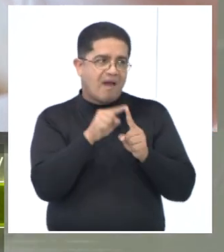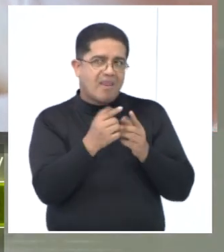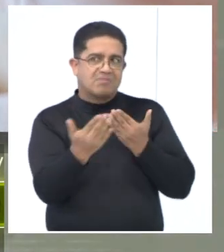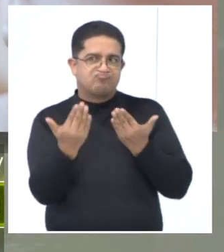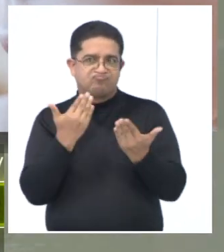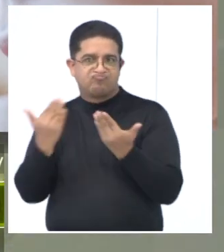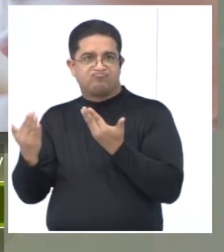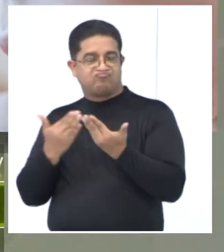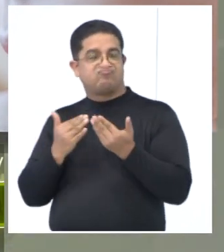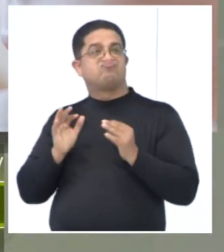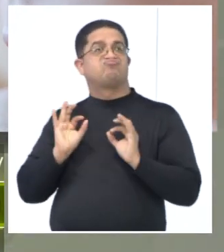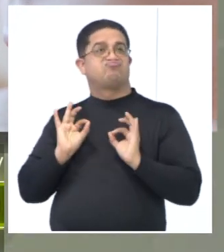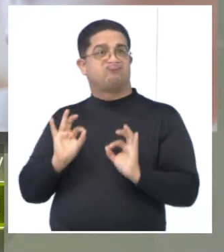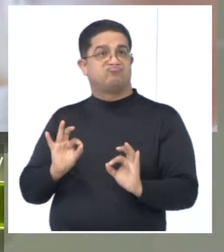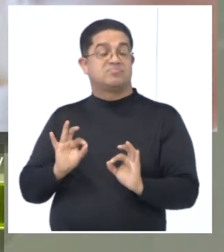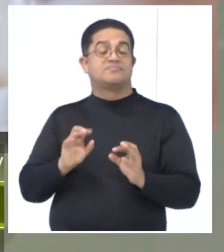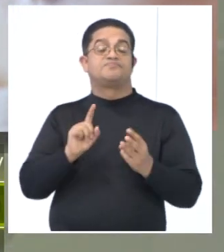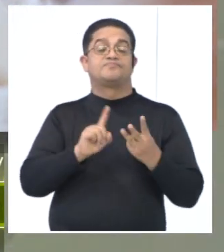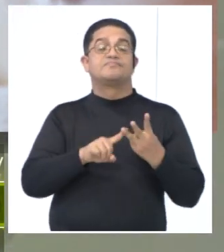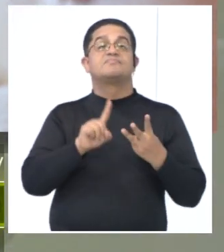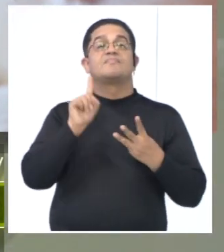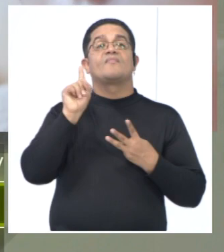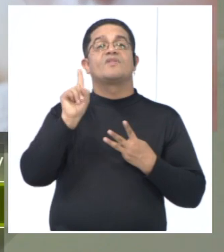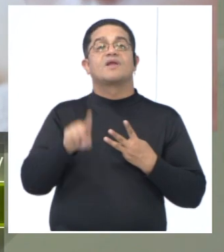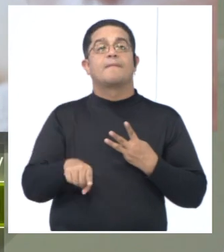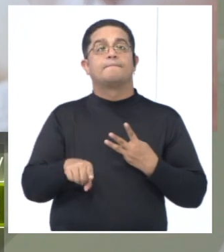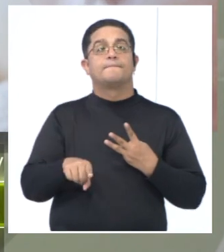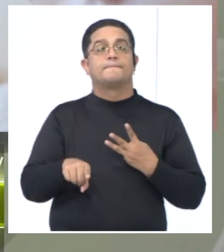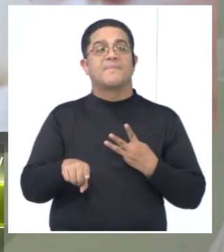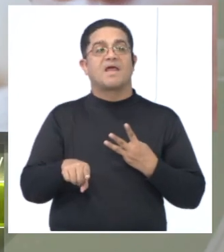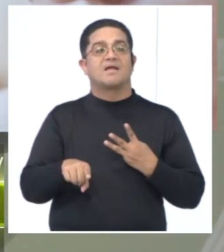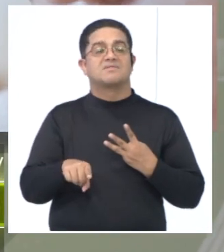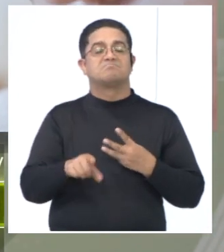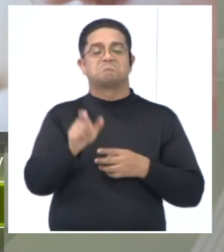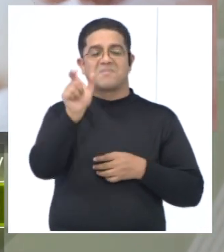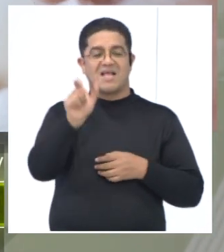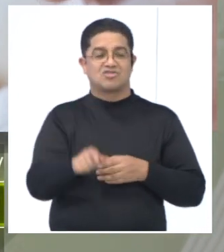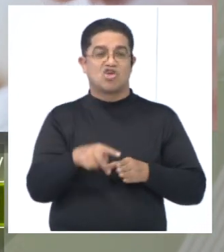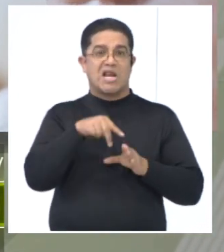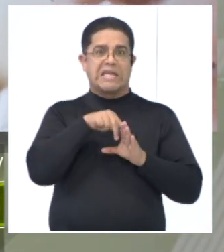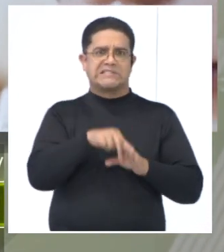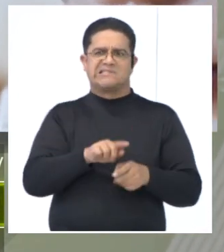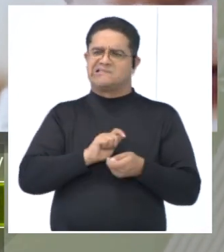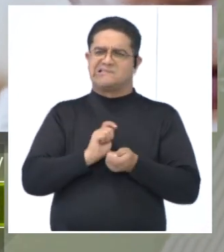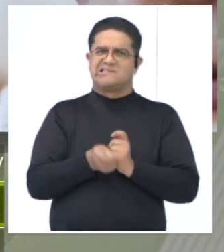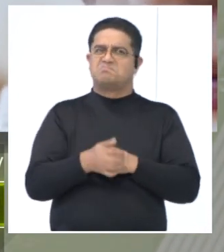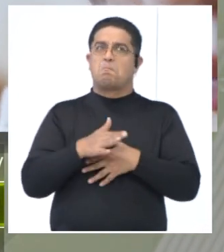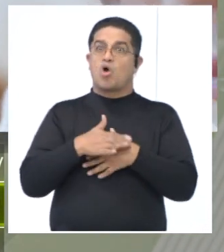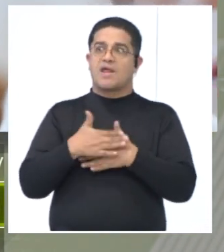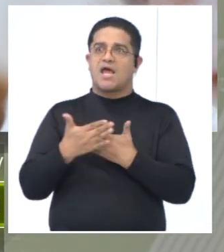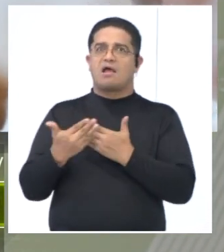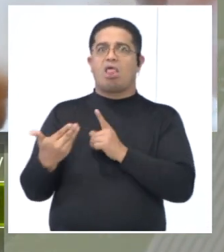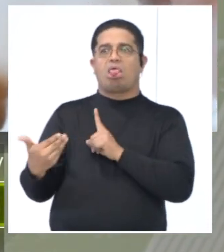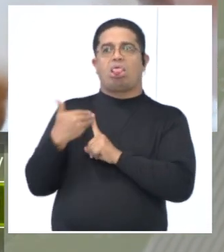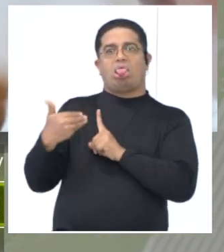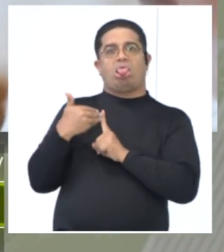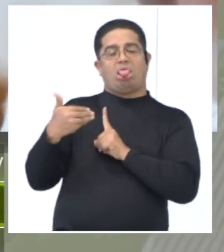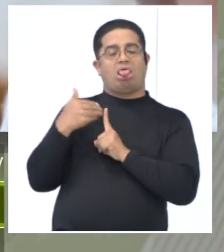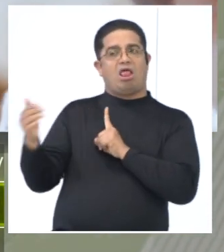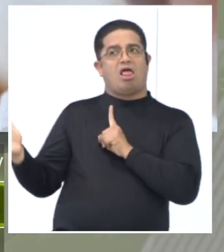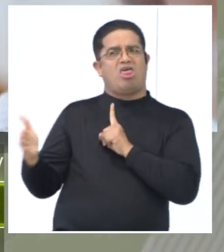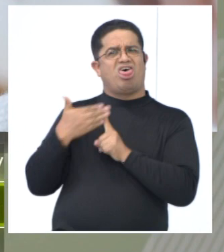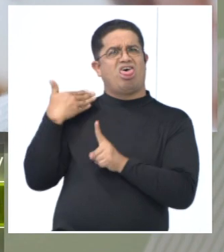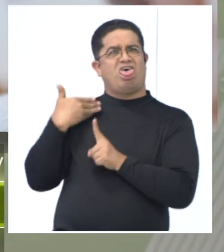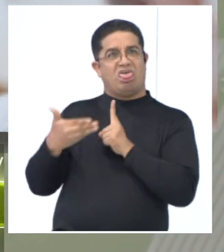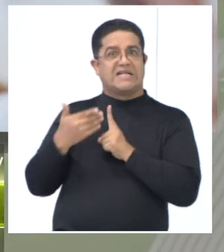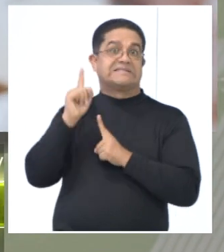demás. Claro. También puede haber, disculpa, ese acosador que se hace producto también de haber sido víctima de violencia,